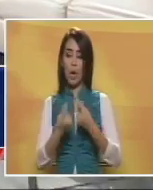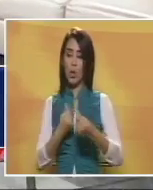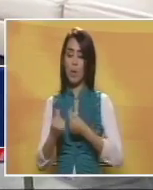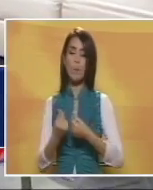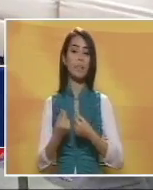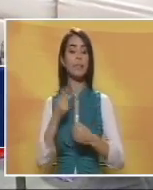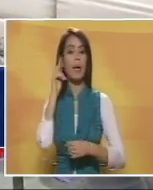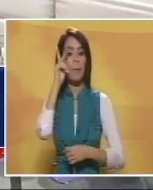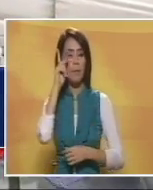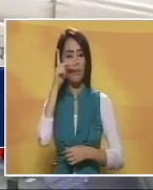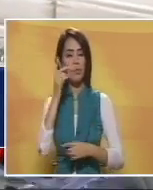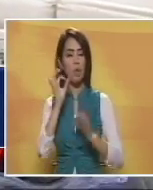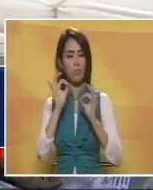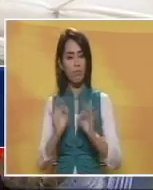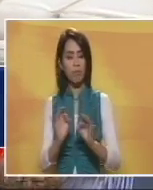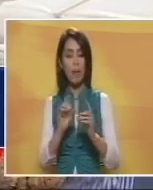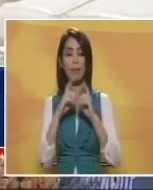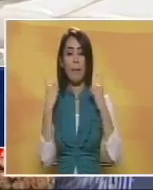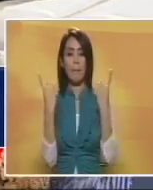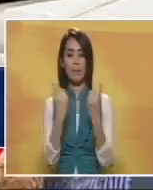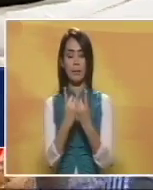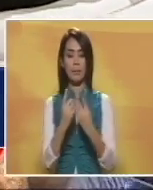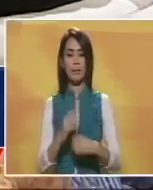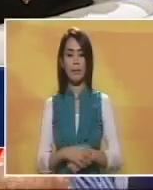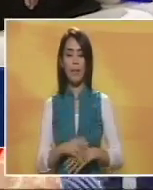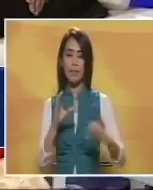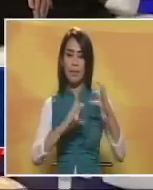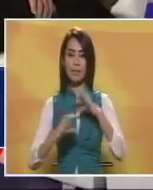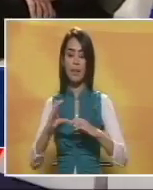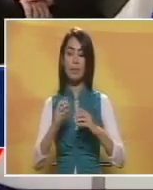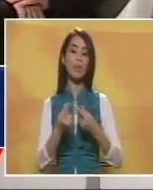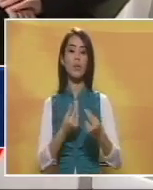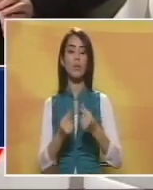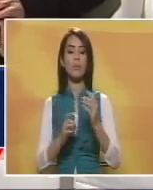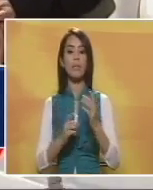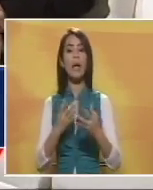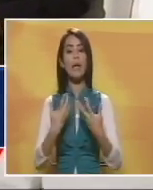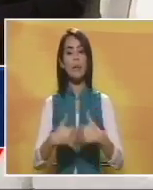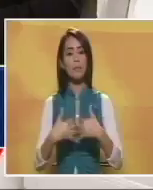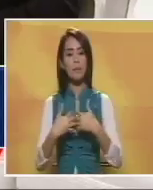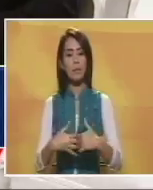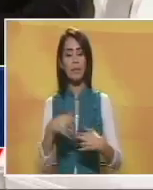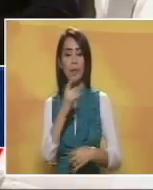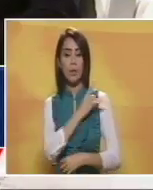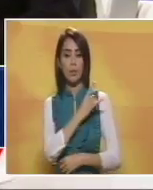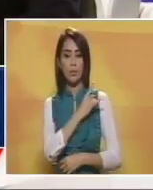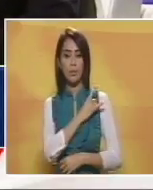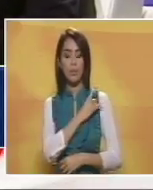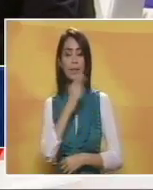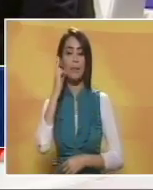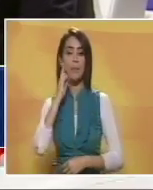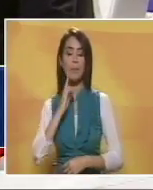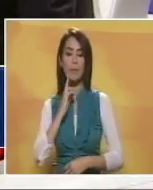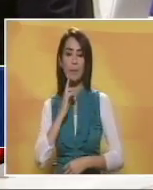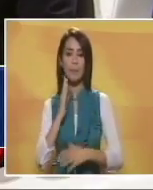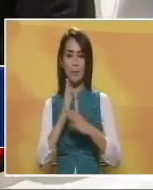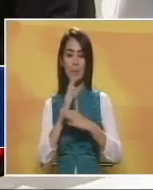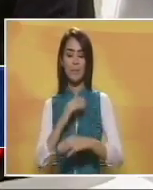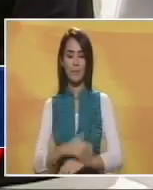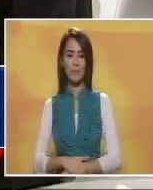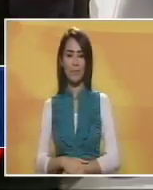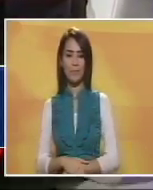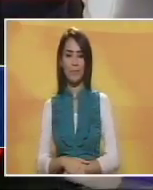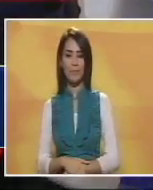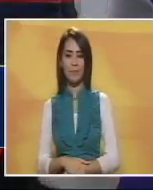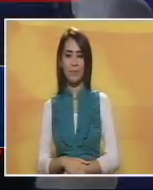economista y profesora titular del Departamento de Ciencias Económicas y Administrativas de la Universidad Simón Bolívar. Ya venimos.